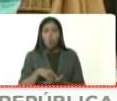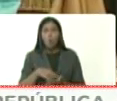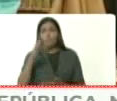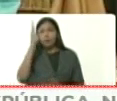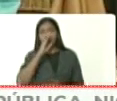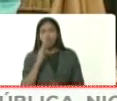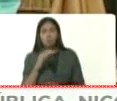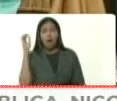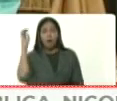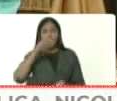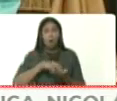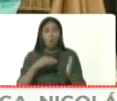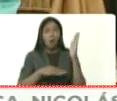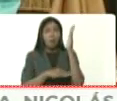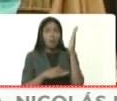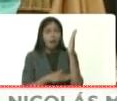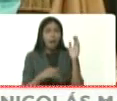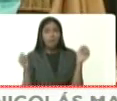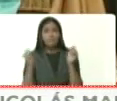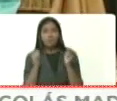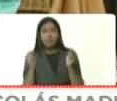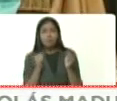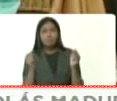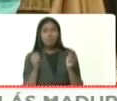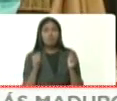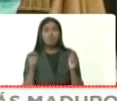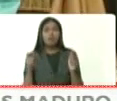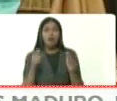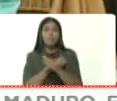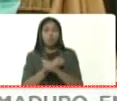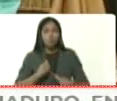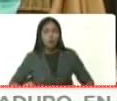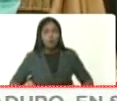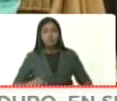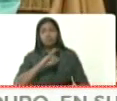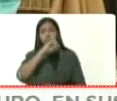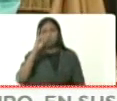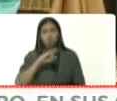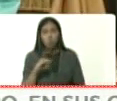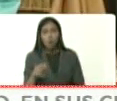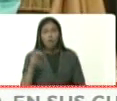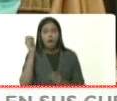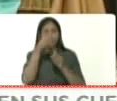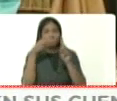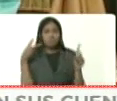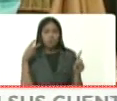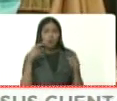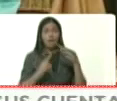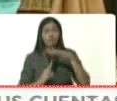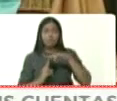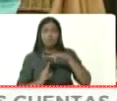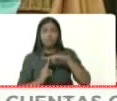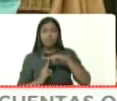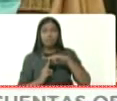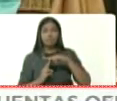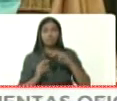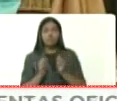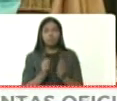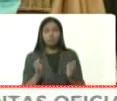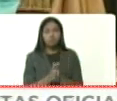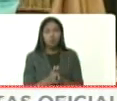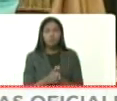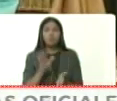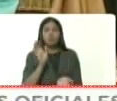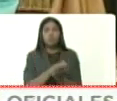Trujillo, Aragua, Lara, Mérida, Portuguesa, Yaracuy, Bolívar, Zulia, Amazonas, Táchira, Anzoátegui, Nueva Esparta,